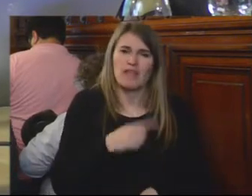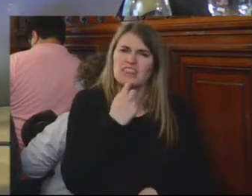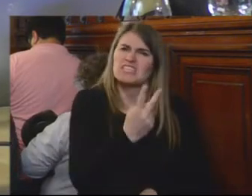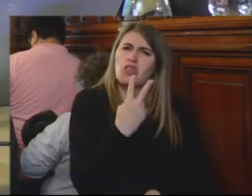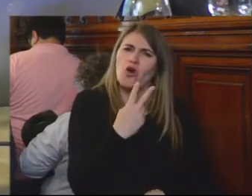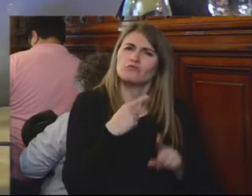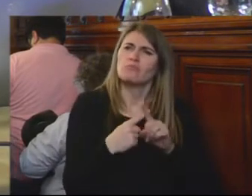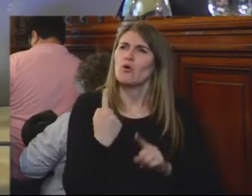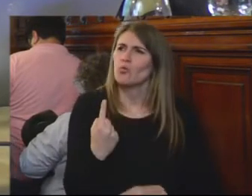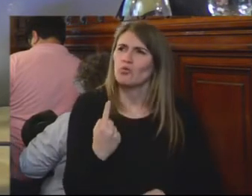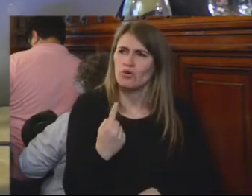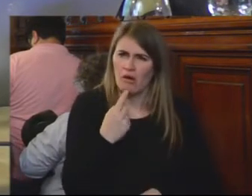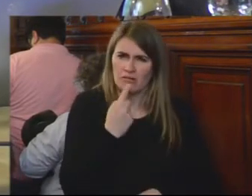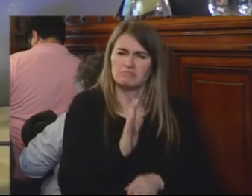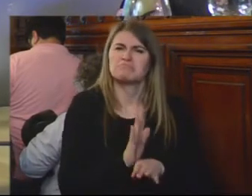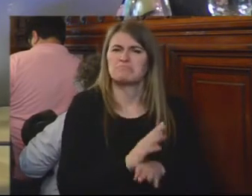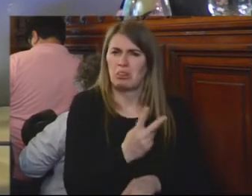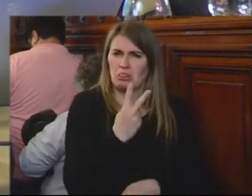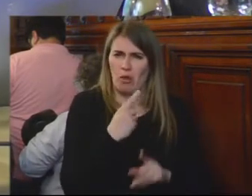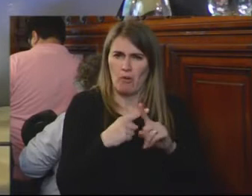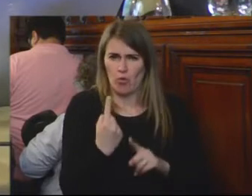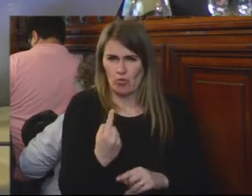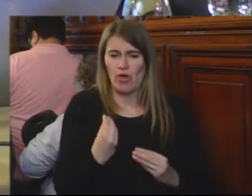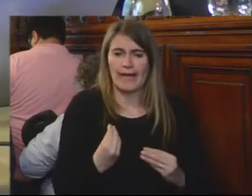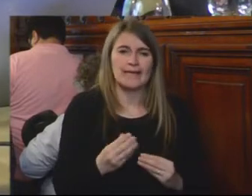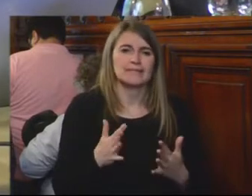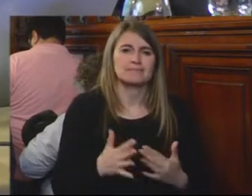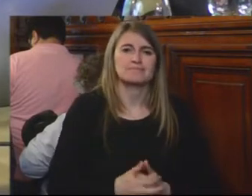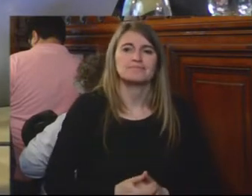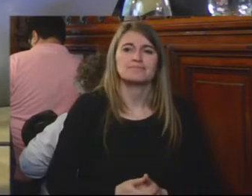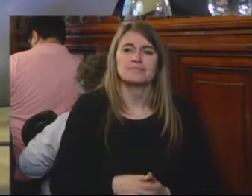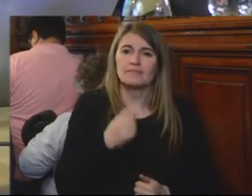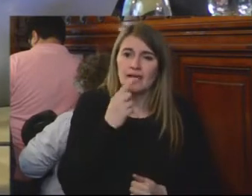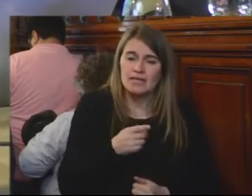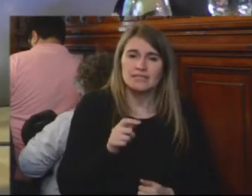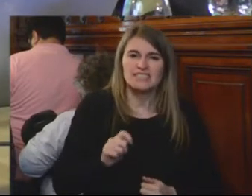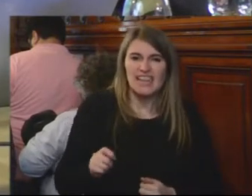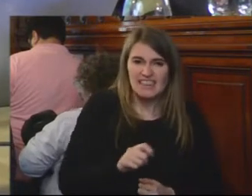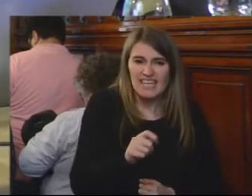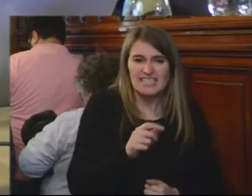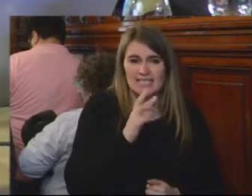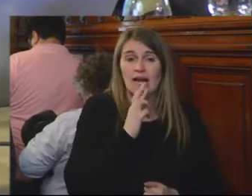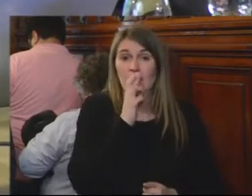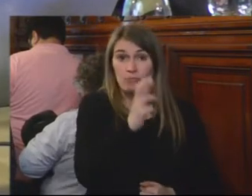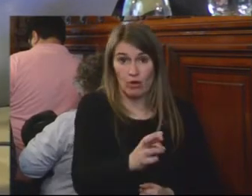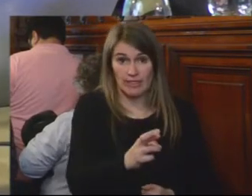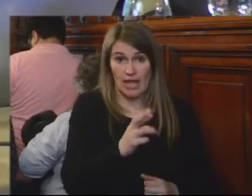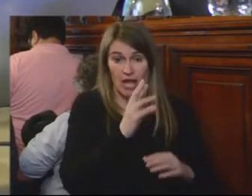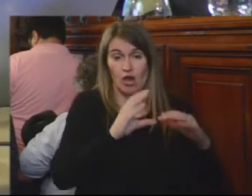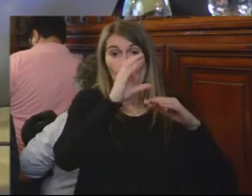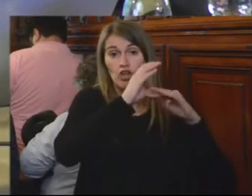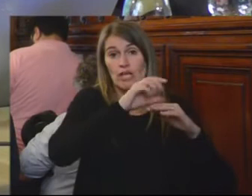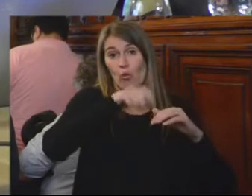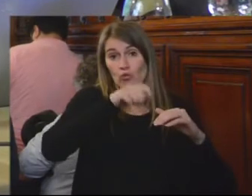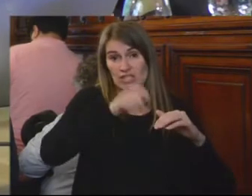mención y esto tiene que ver con la sentencia de la corte suprema en el caso muy